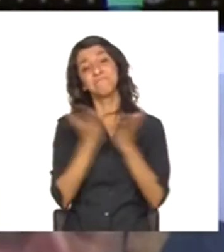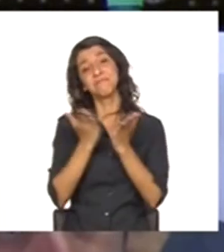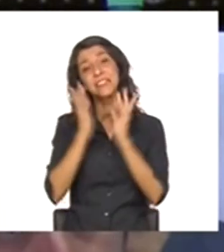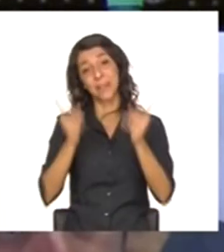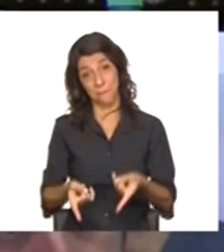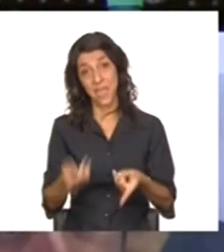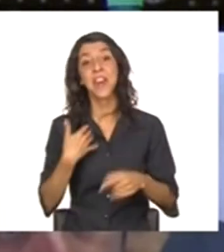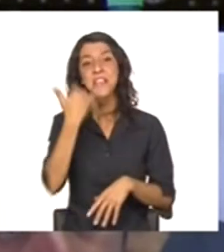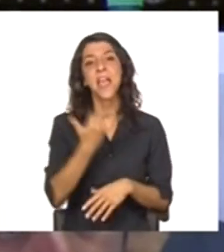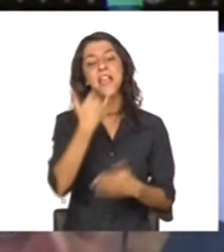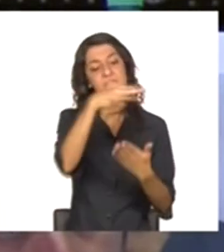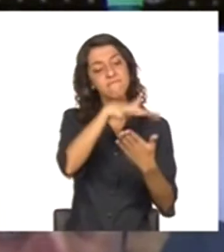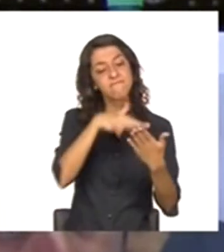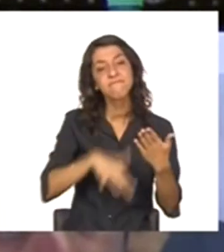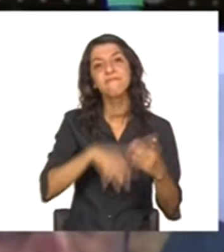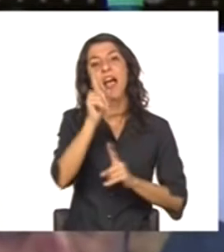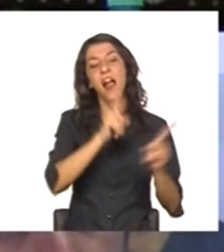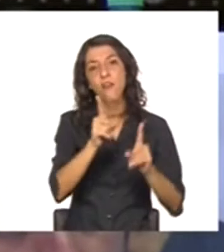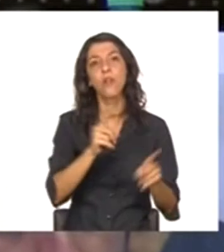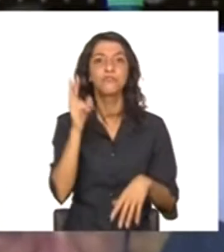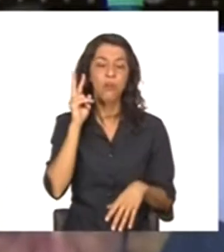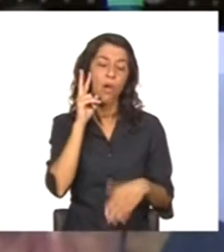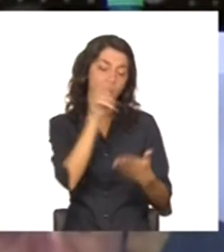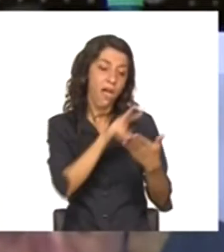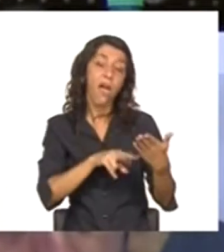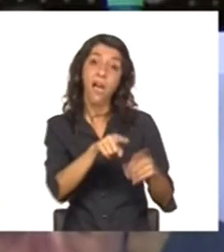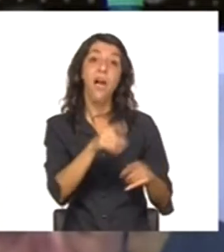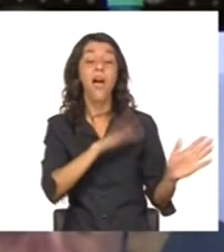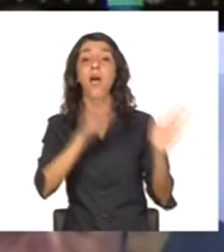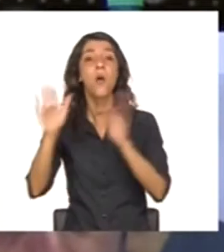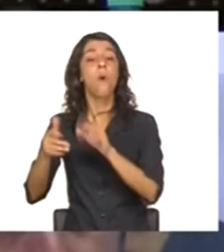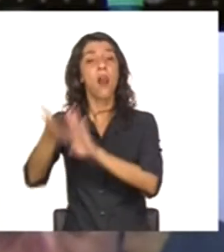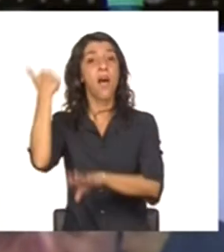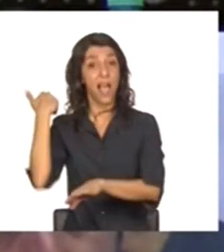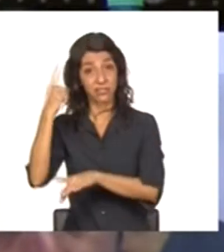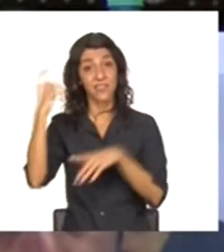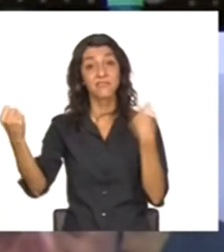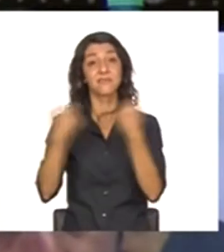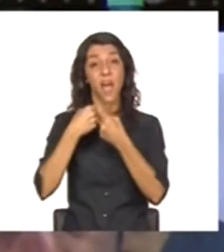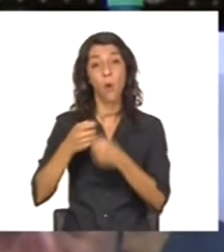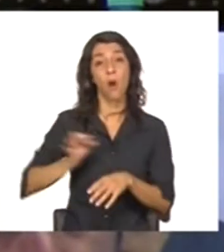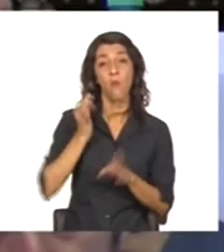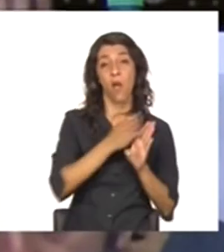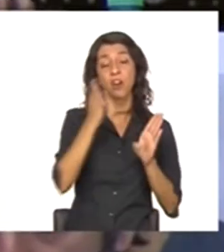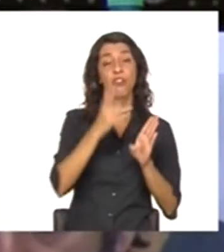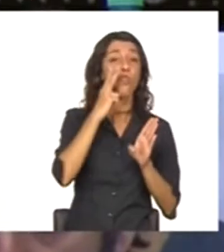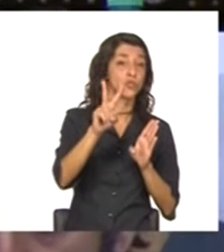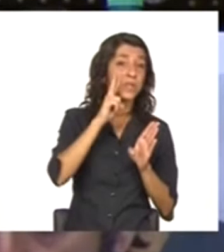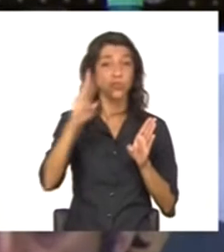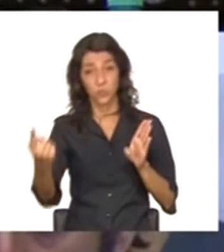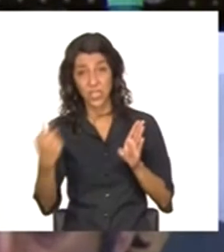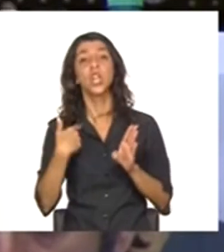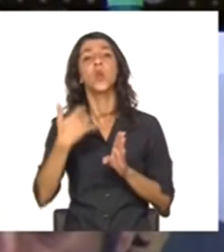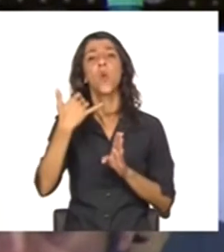momento y voy a leer algunas de las condicionalidades que el FMI le puso a nuestro país en el acuerdo entre el año 2000 y 2001, que tuvo